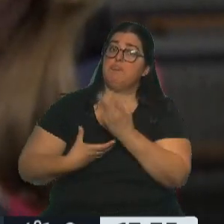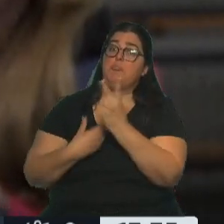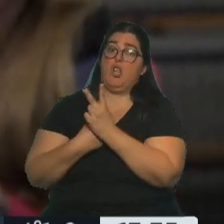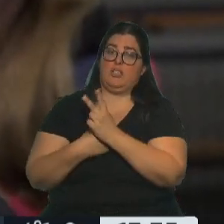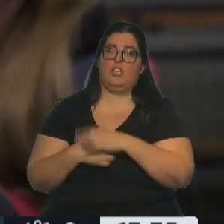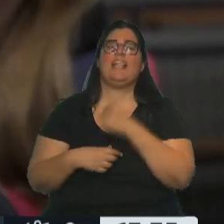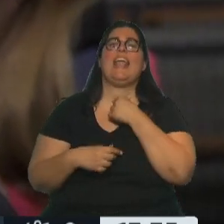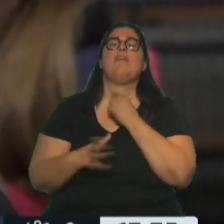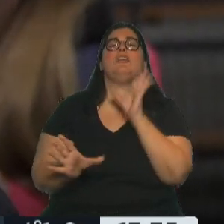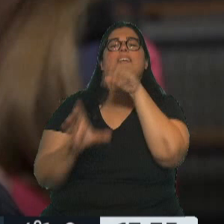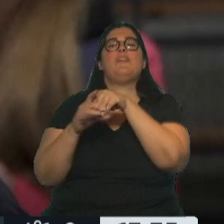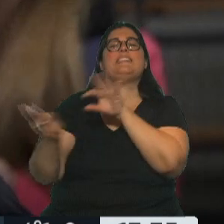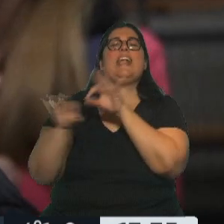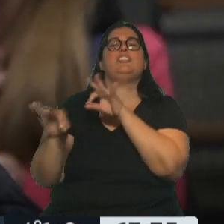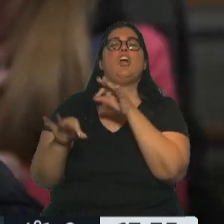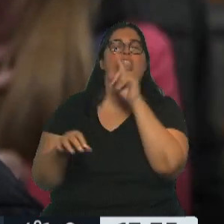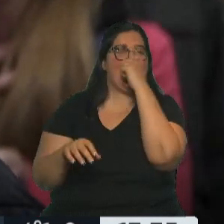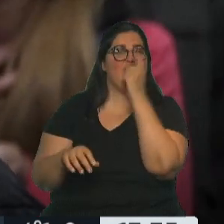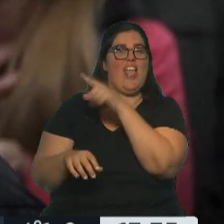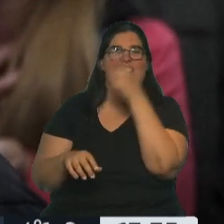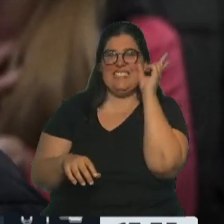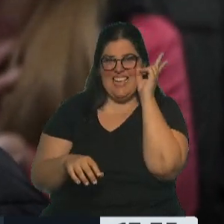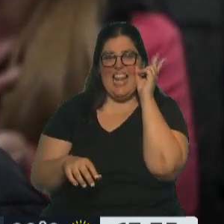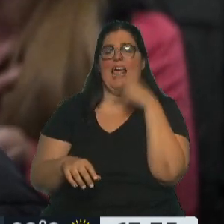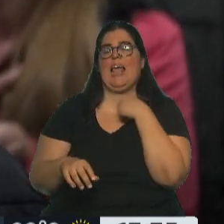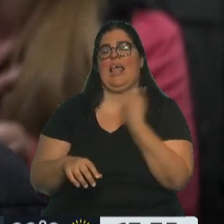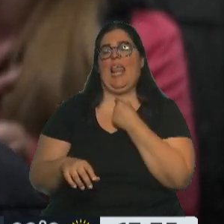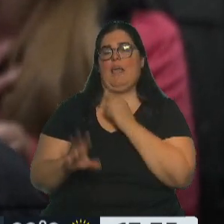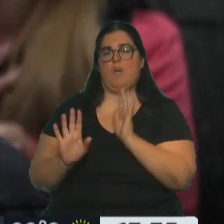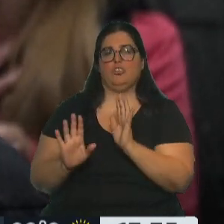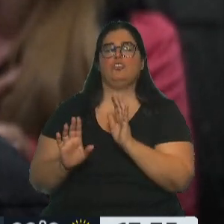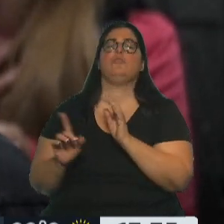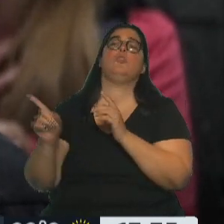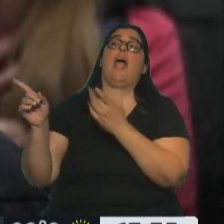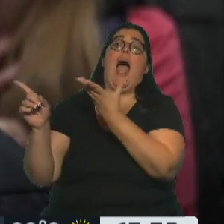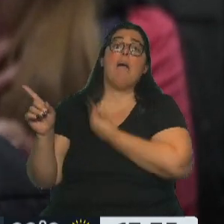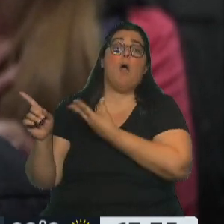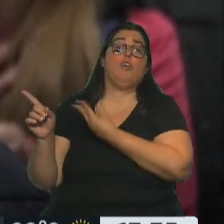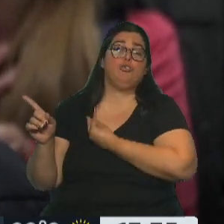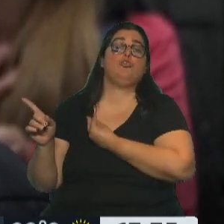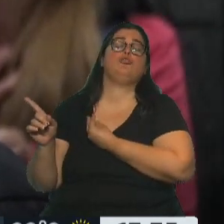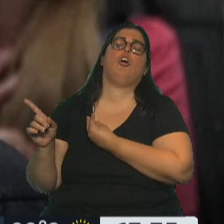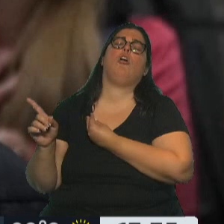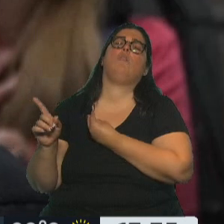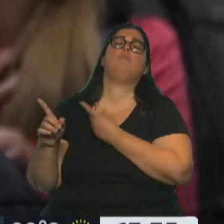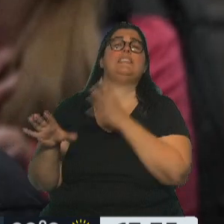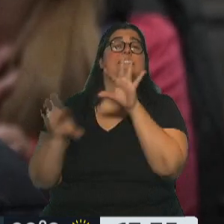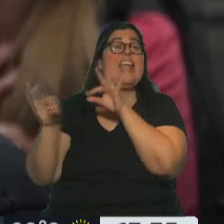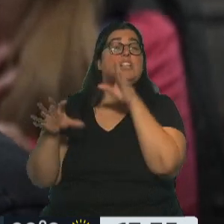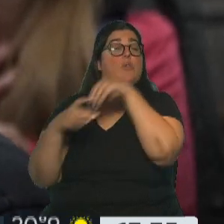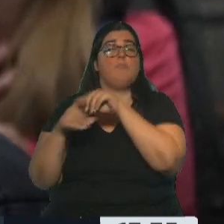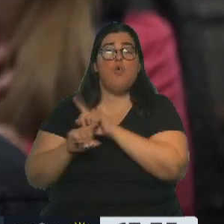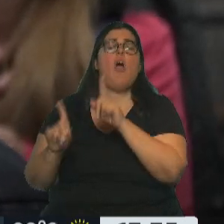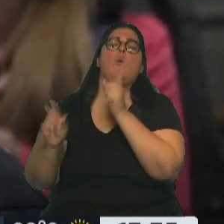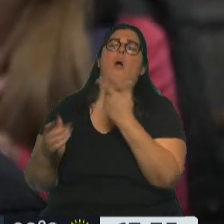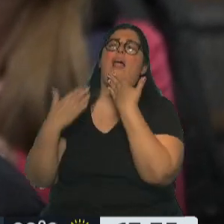más, integrar a la selección nacional. En caso de no ser así, por el apoyo que nos están ofreciendo, les agradecemos al pueblo y a